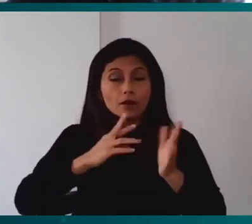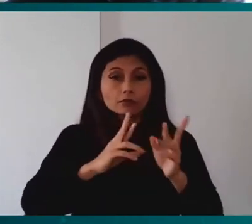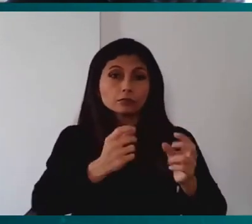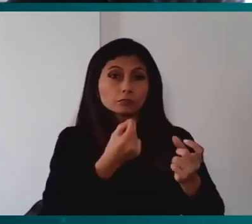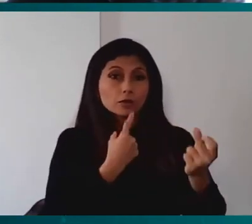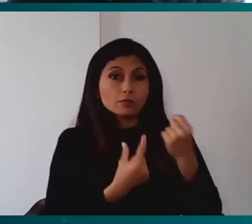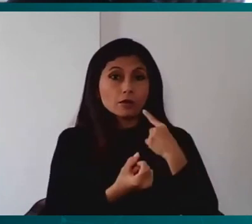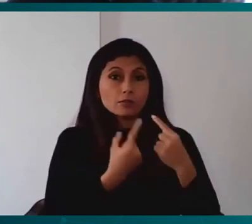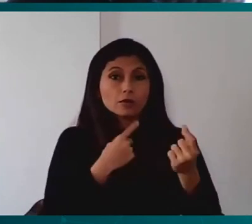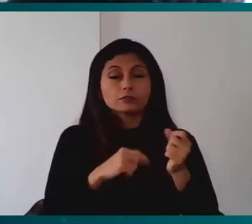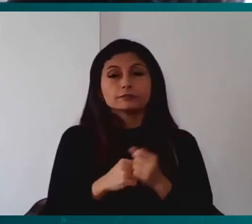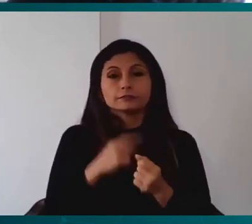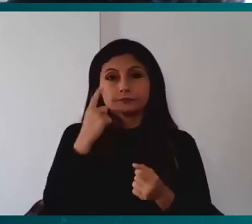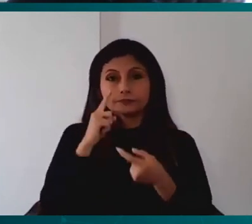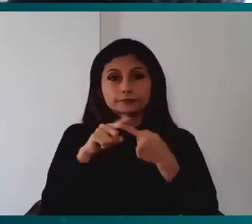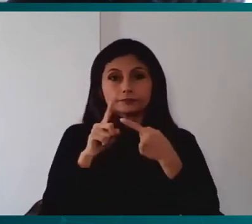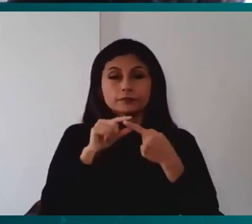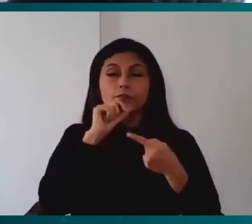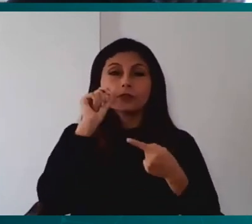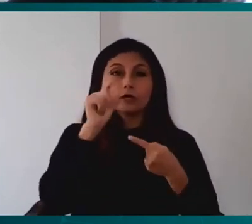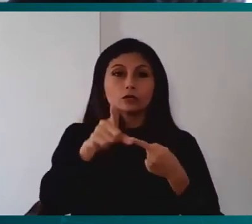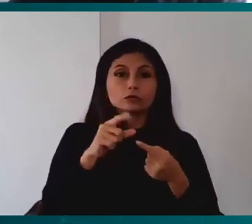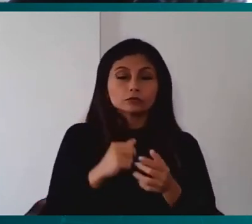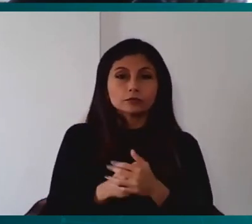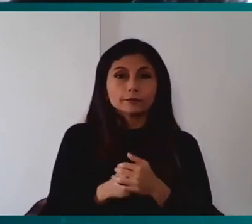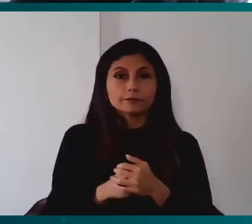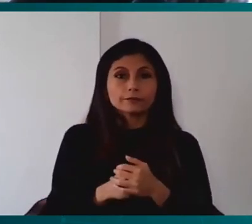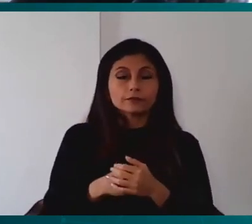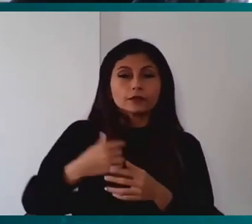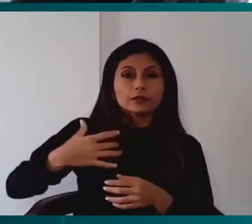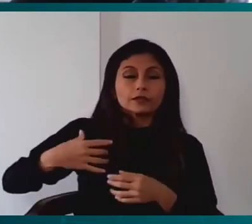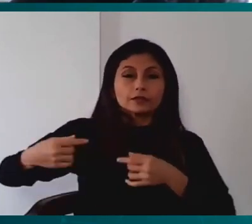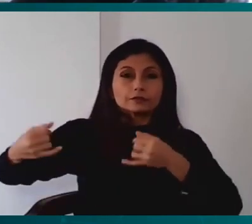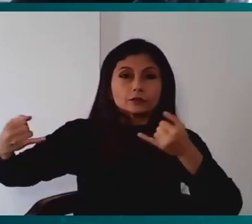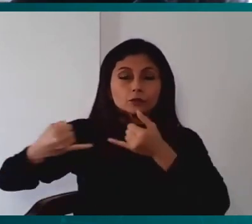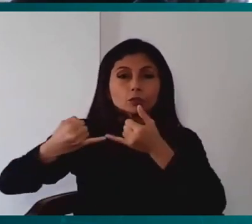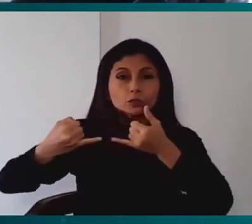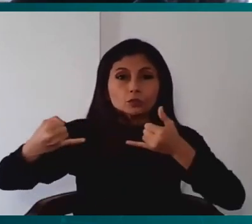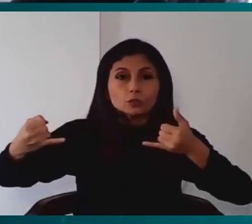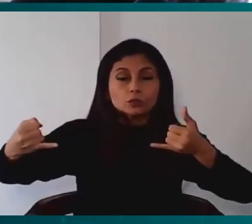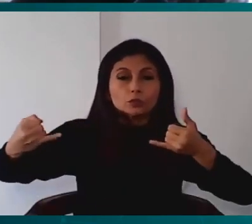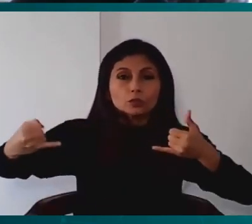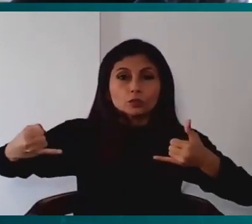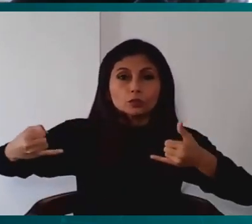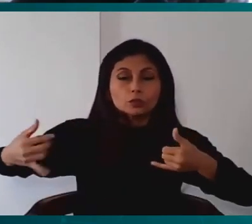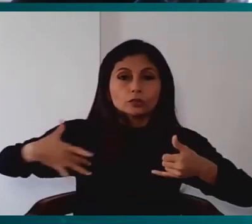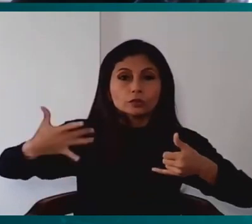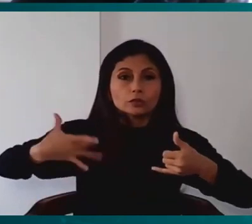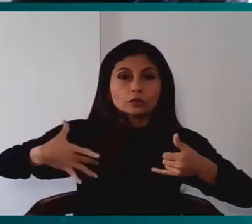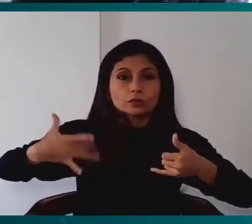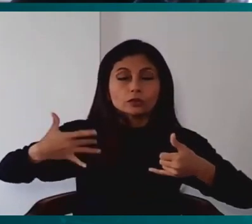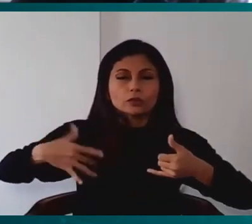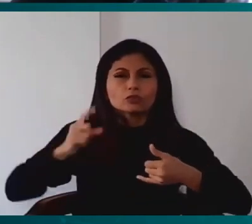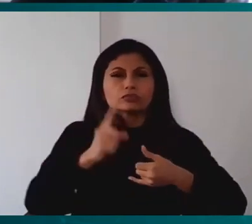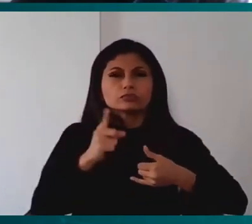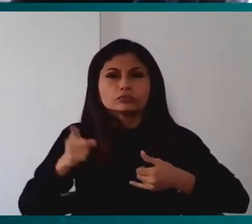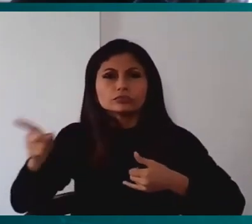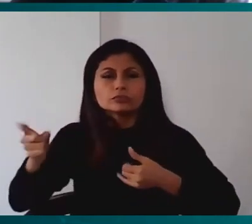la primera que pregunta, ¿cuántos sensores están monitoreando en la planta de manantiales?